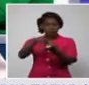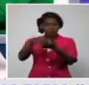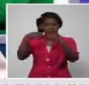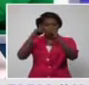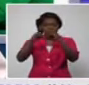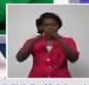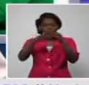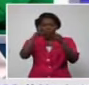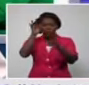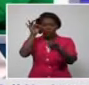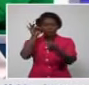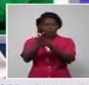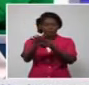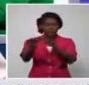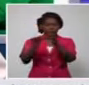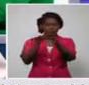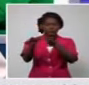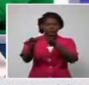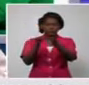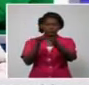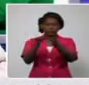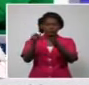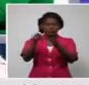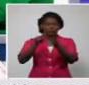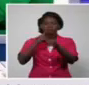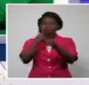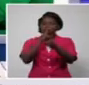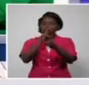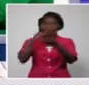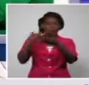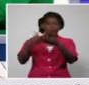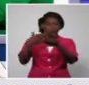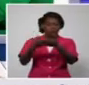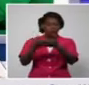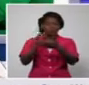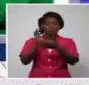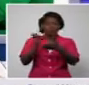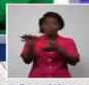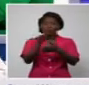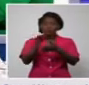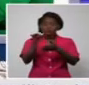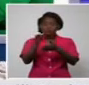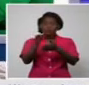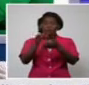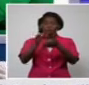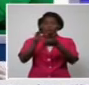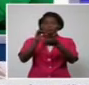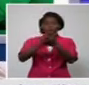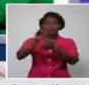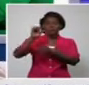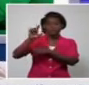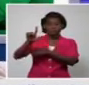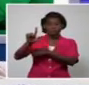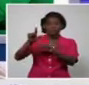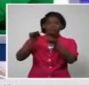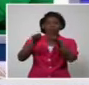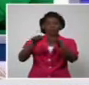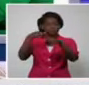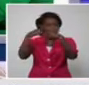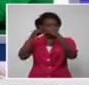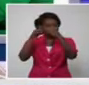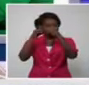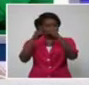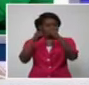madrugada se estaban procesando en su laboratorio del Mariel las muestras de la provincia de